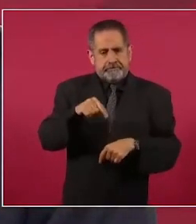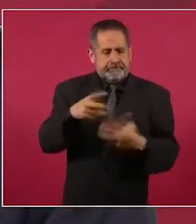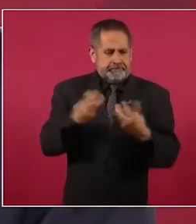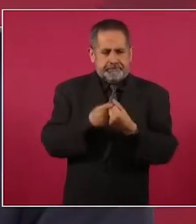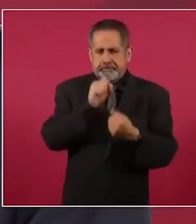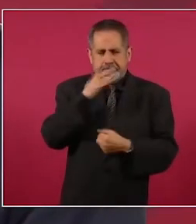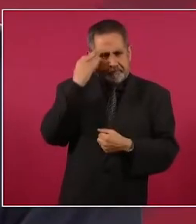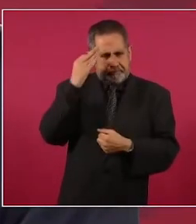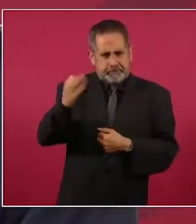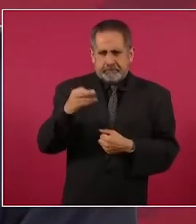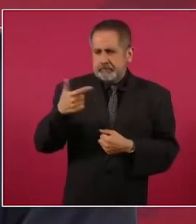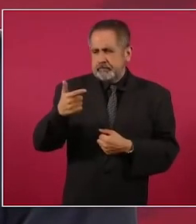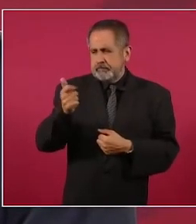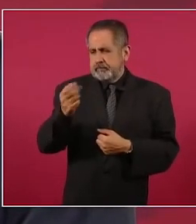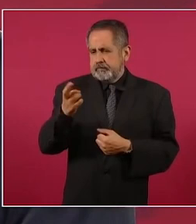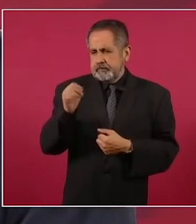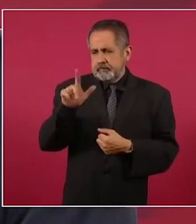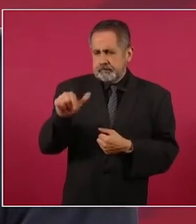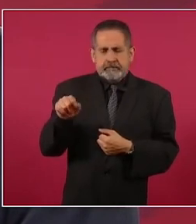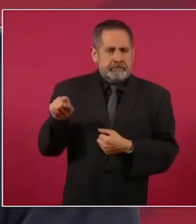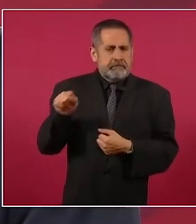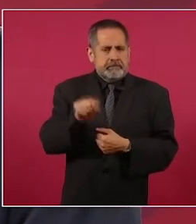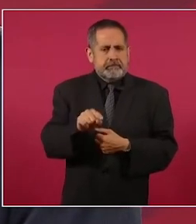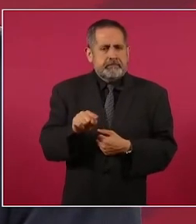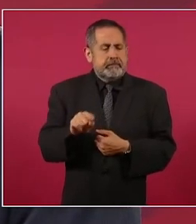que Gabriela Mistral,